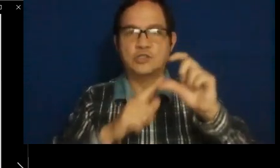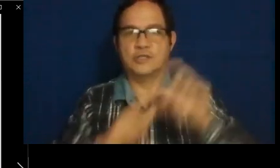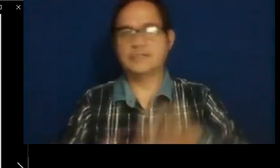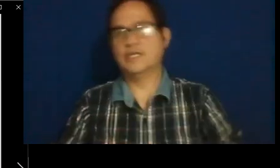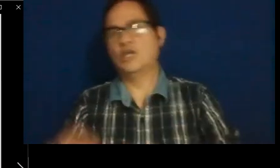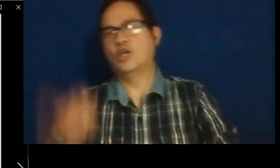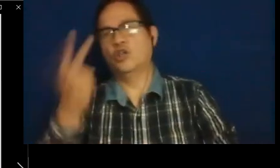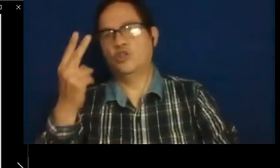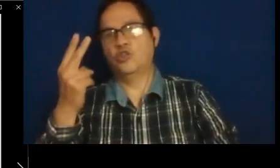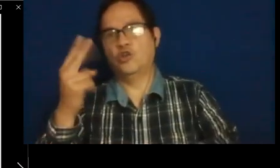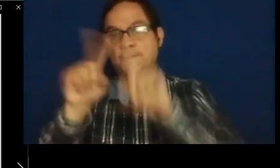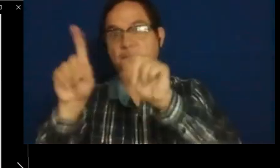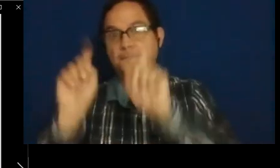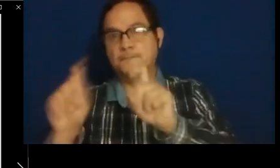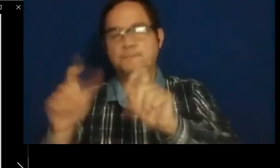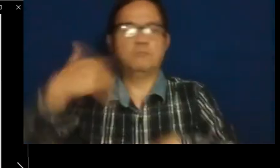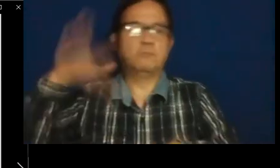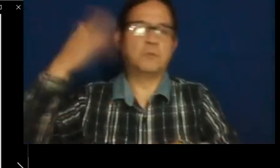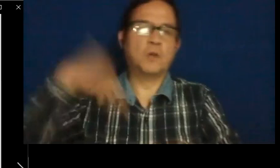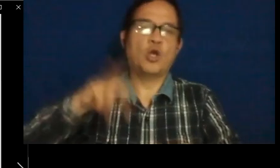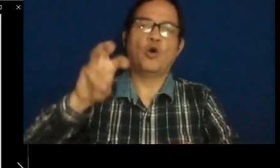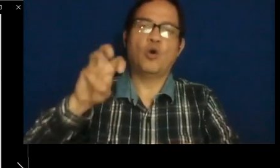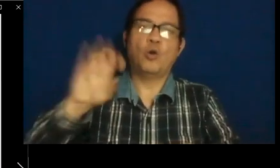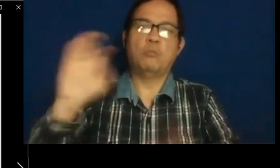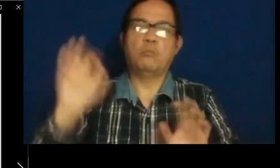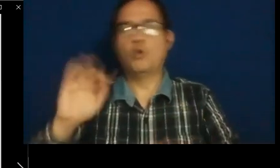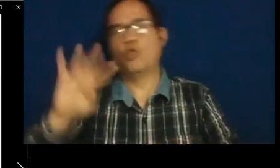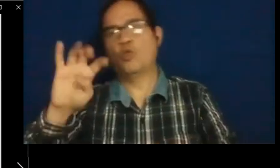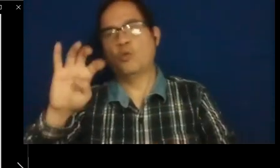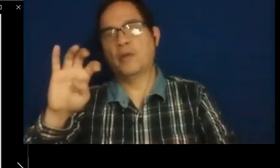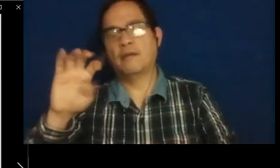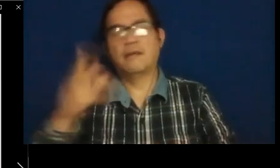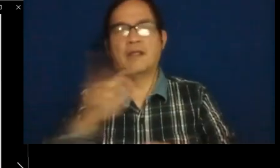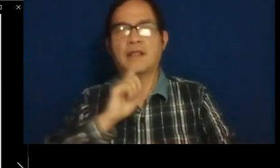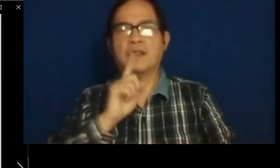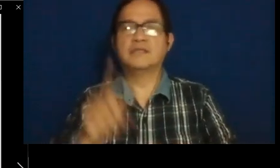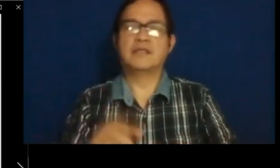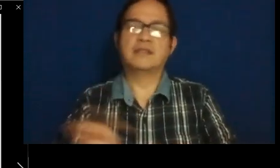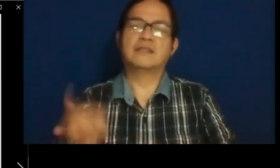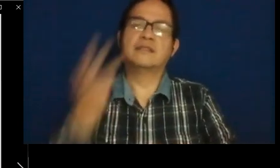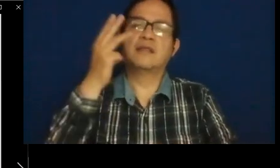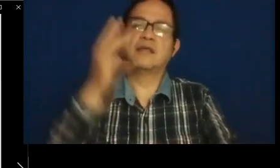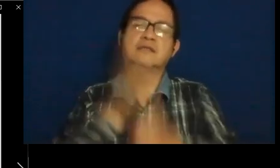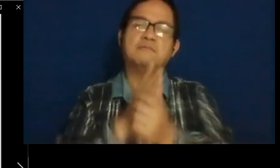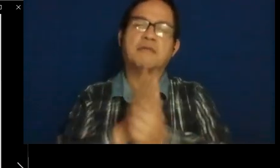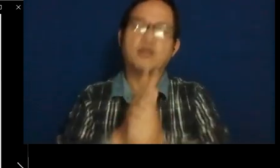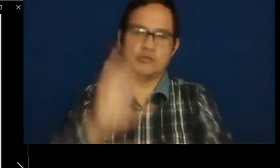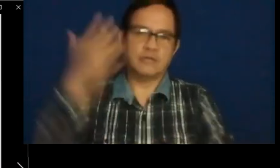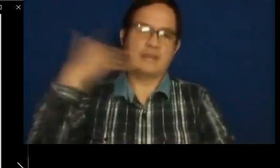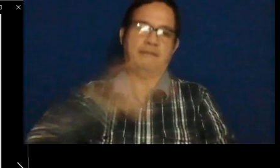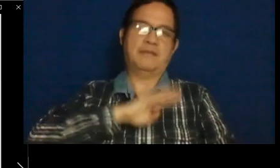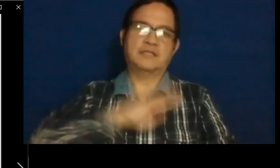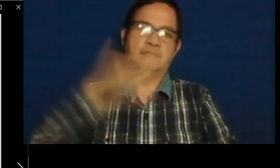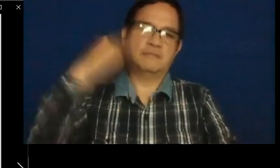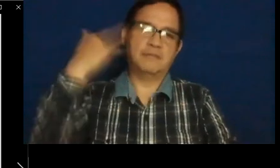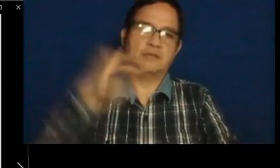allá en octavo, noveno grado, a nosotros nos explicaron que habían como 3 métodos súper sencillos para solucionar este tipo de sistemas de